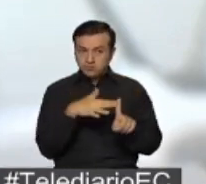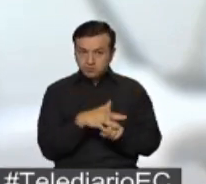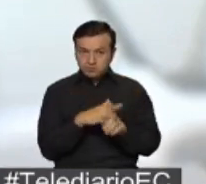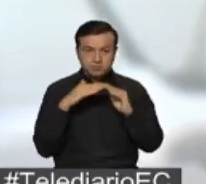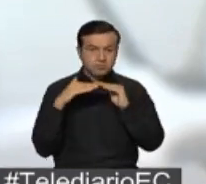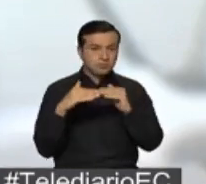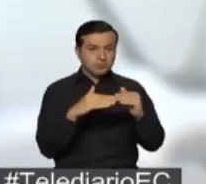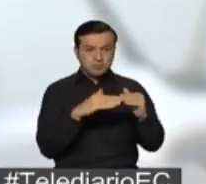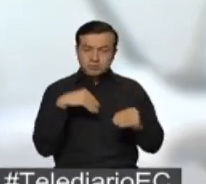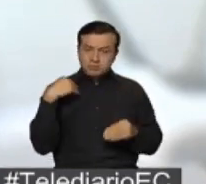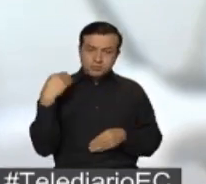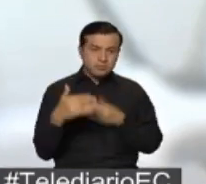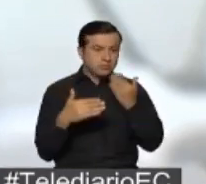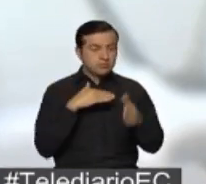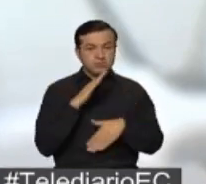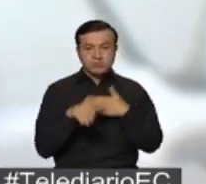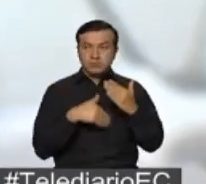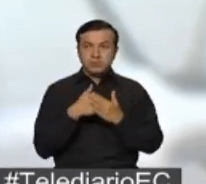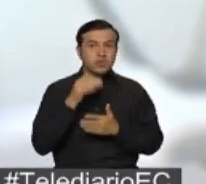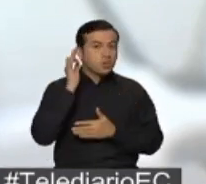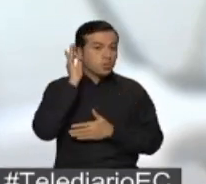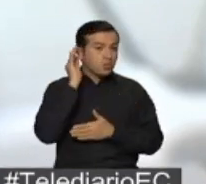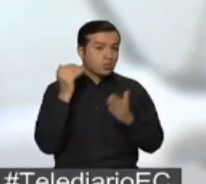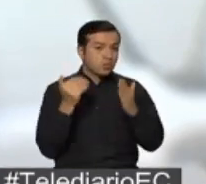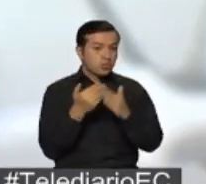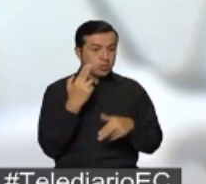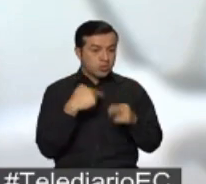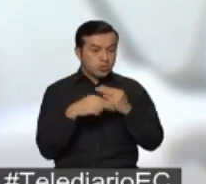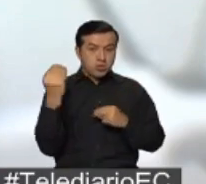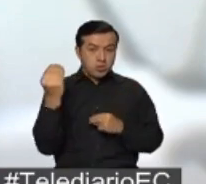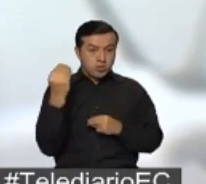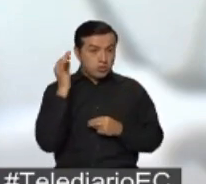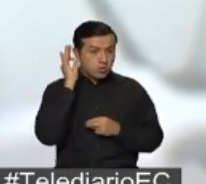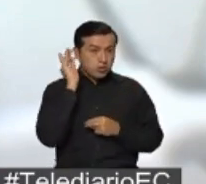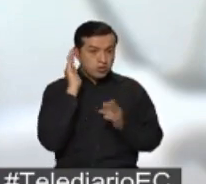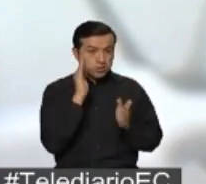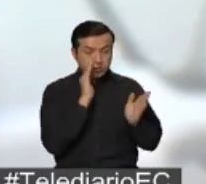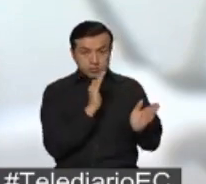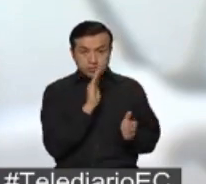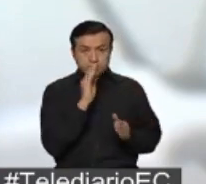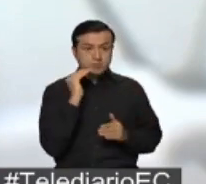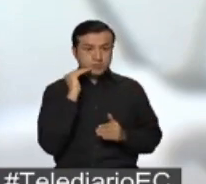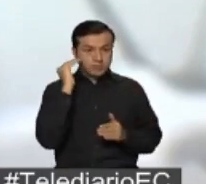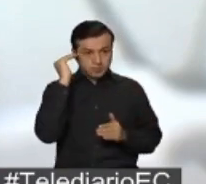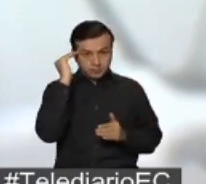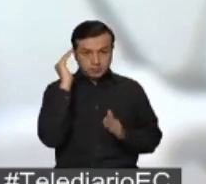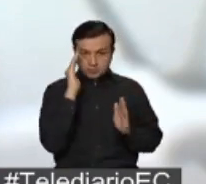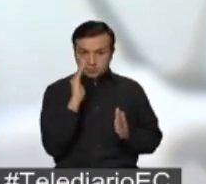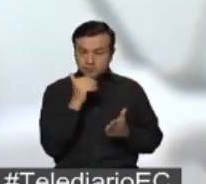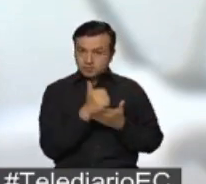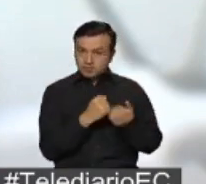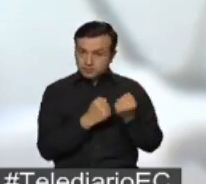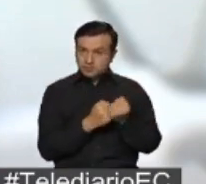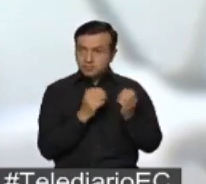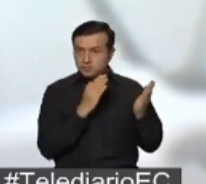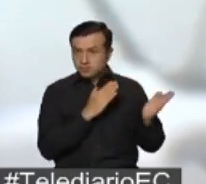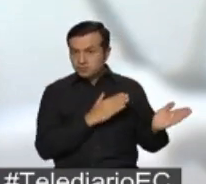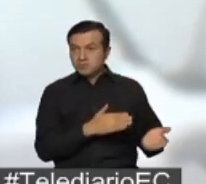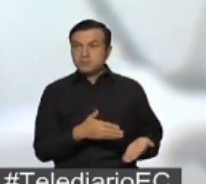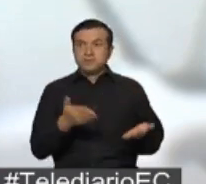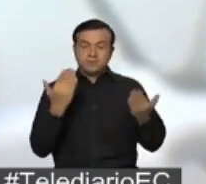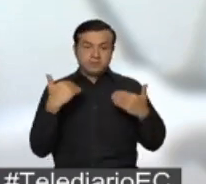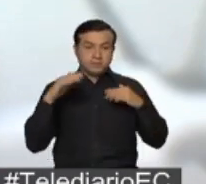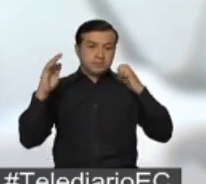democrática ahora todas las mujeres emprendedoras jóvenes de emprendedores y adultos mayores siguiendo nuestra